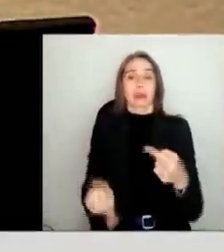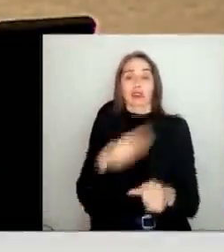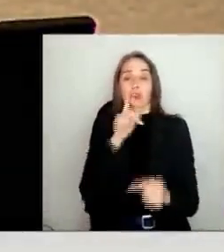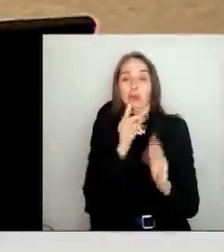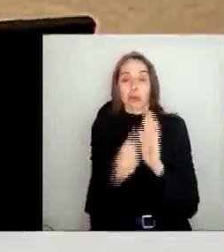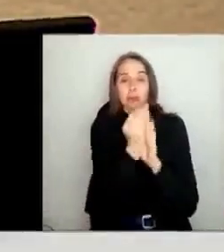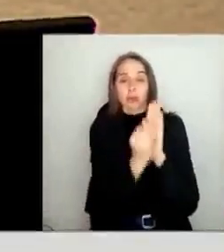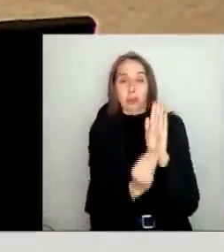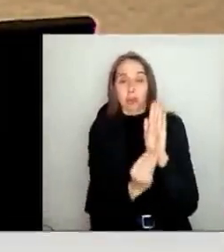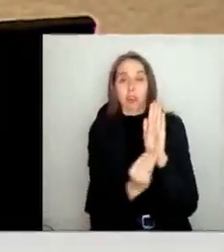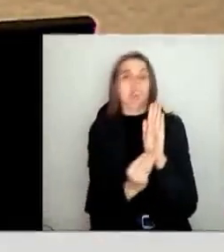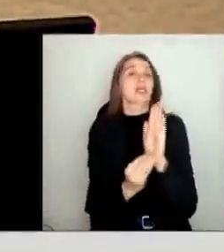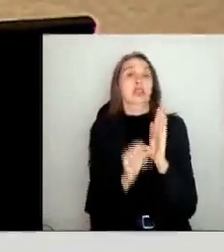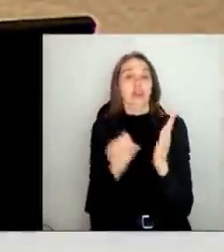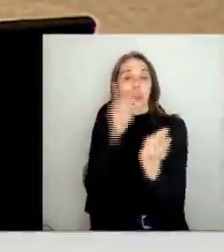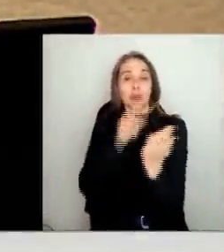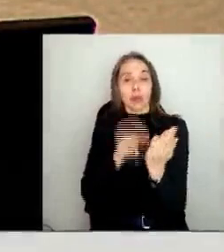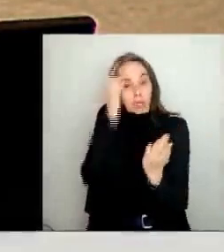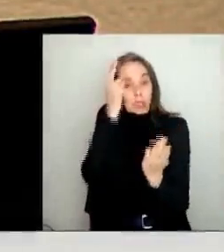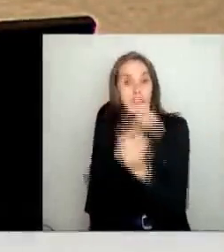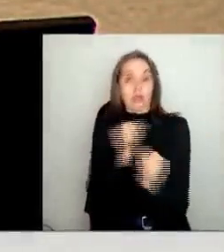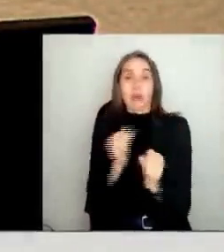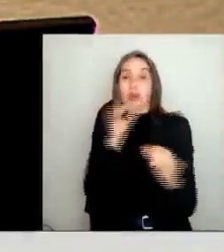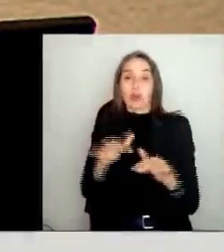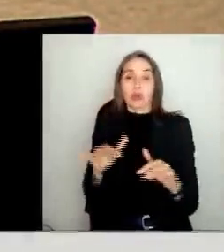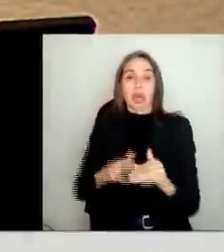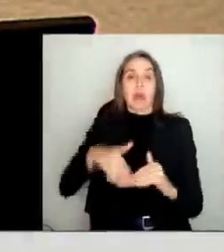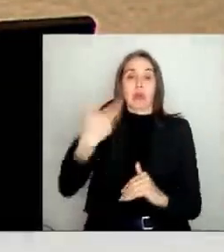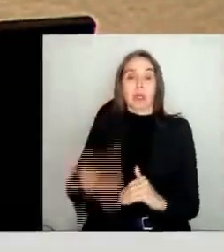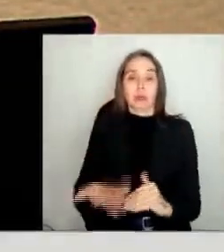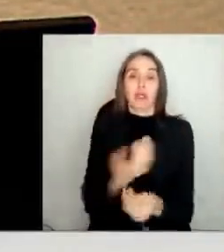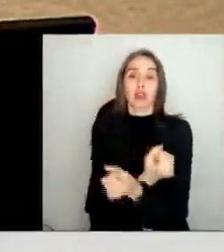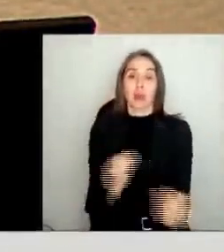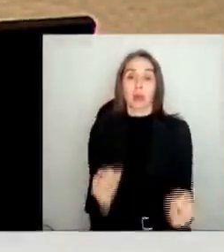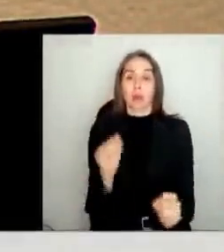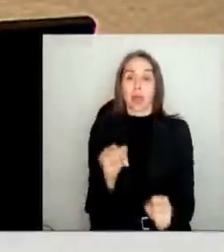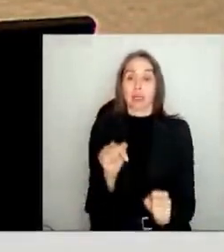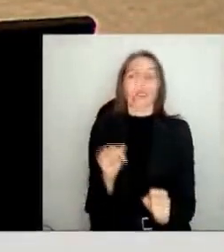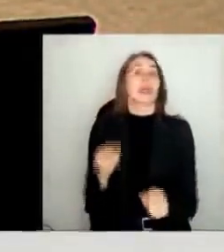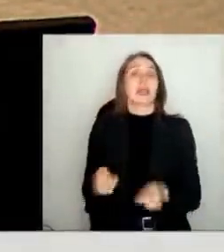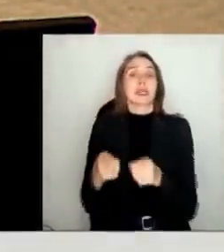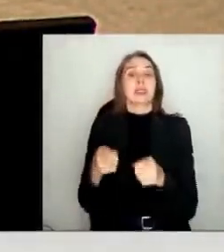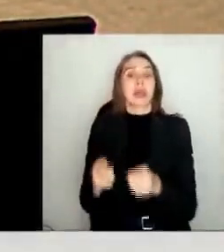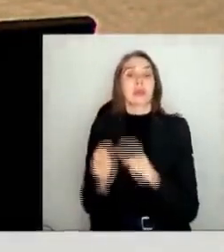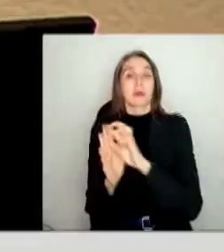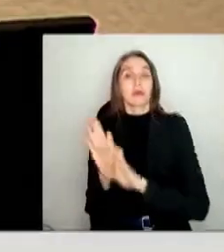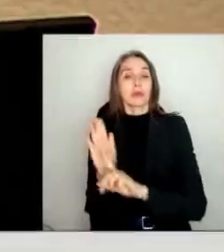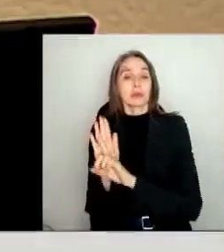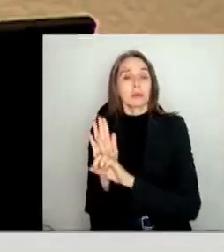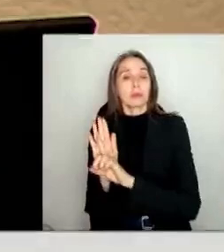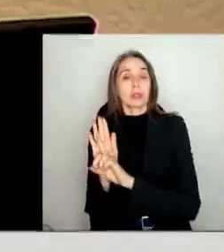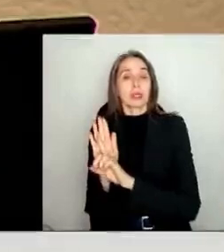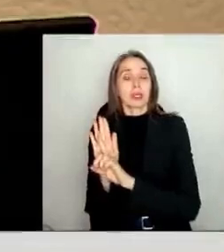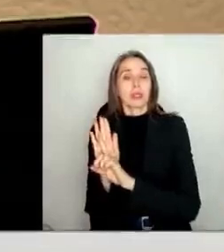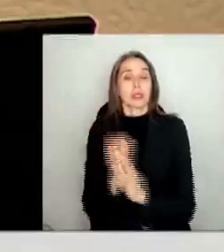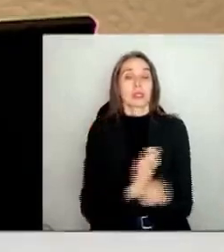solamente ilegible sino que va a ser inaplicable no puede ser que aquí por esta vía se se transforme la